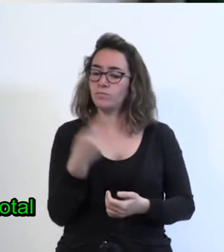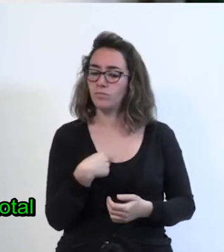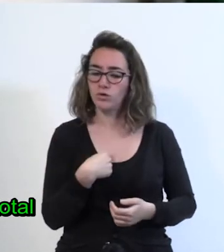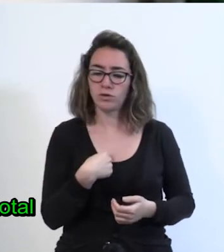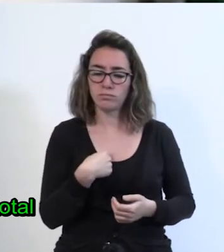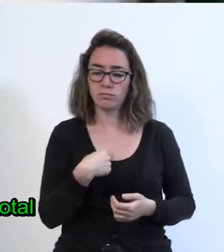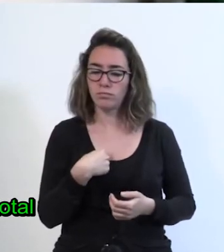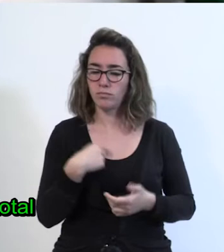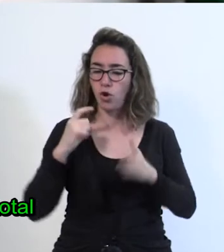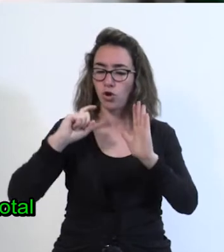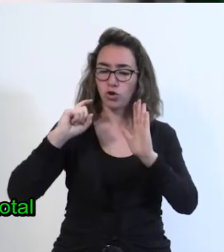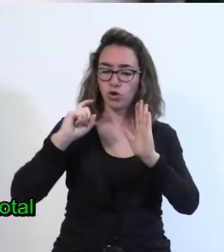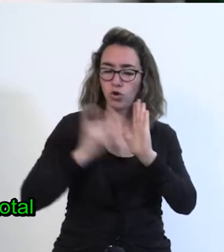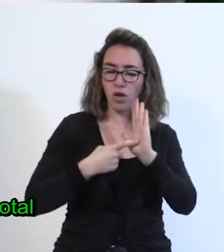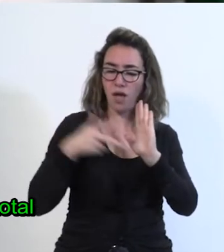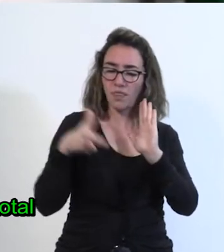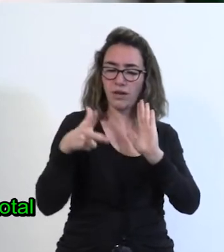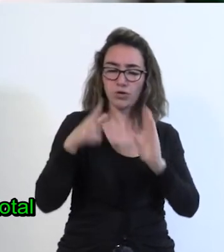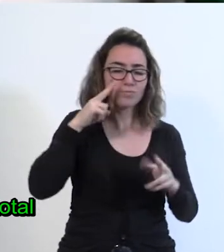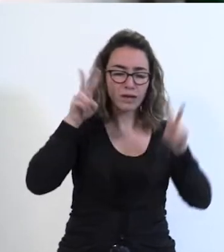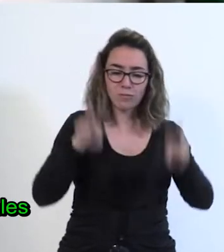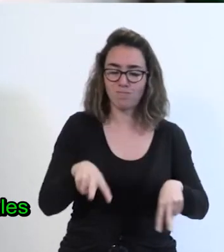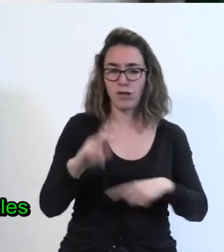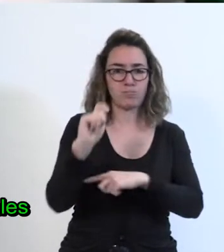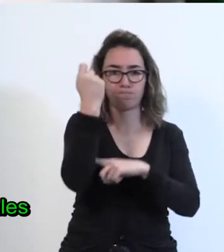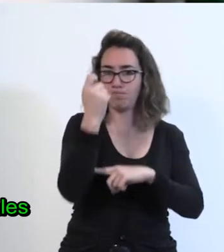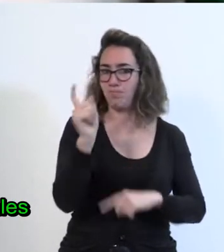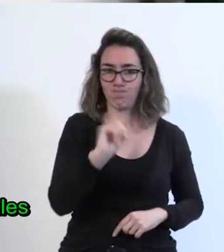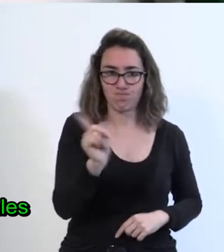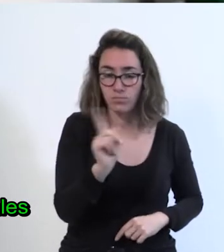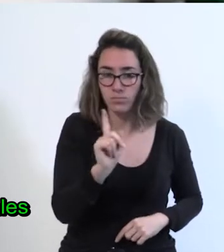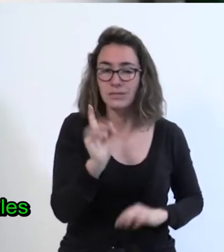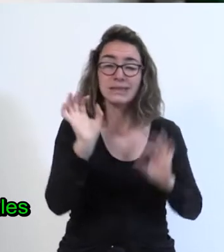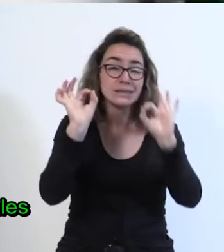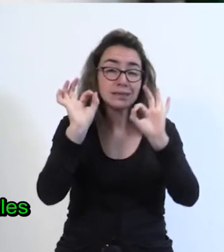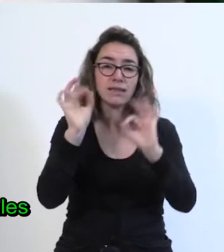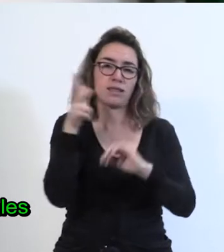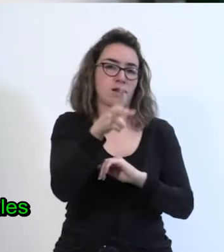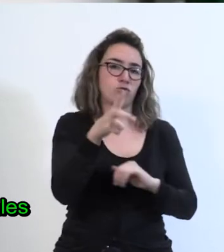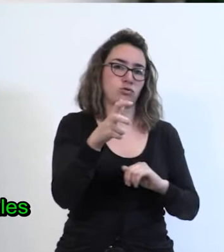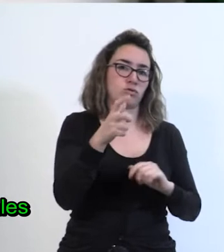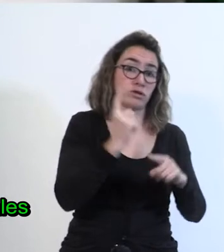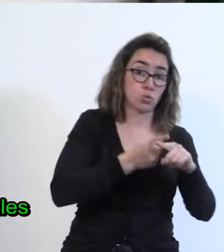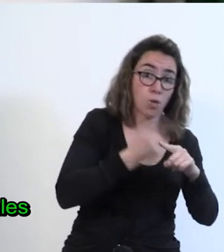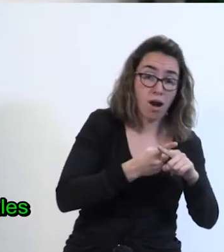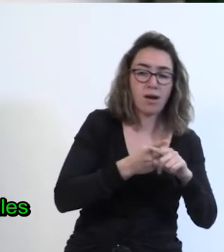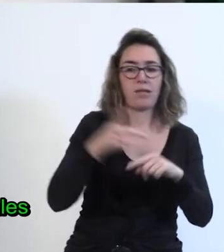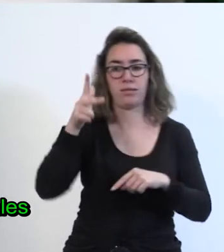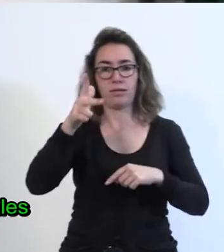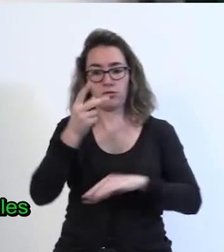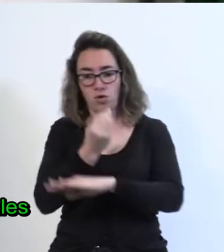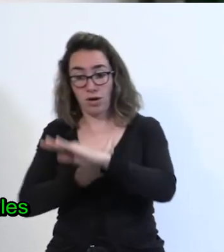reconocimiento total de algunos derechos. Y en particular, los derechos sexuales y los